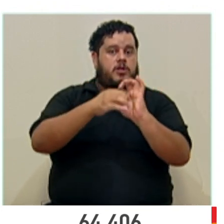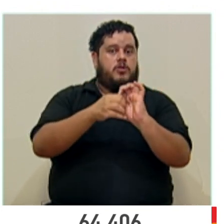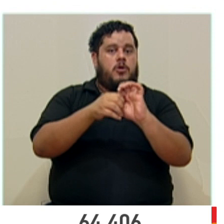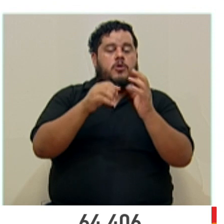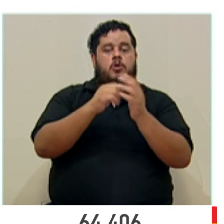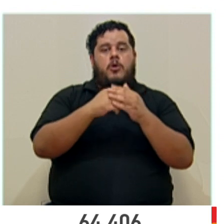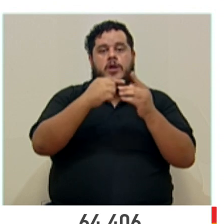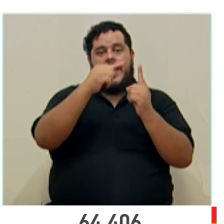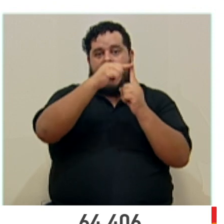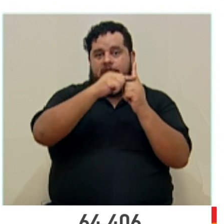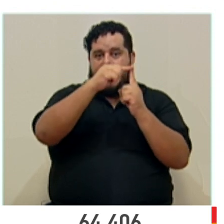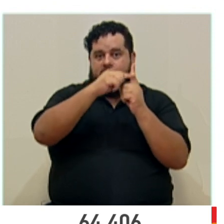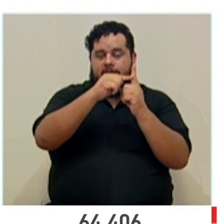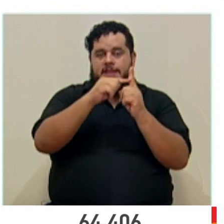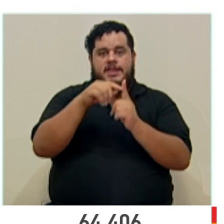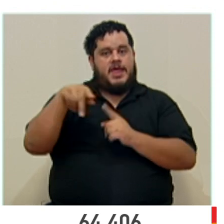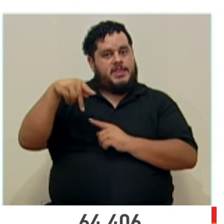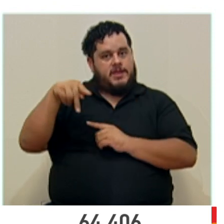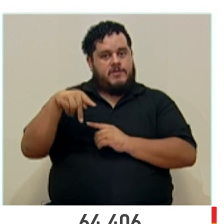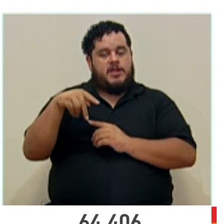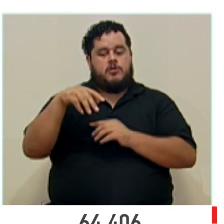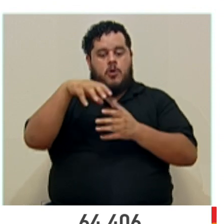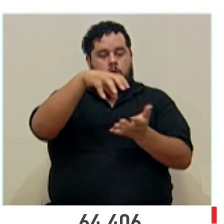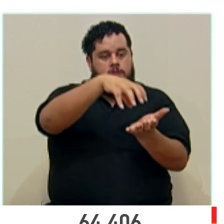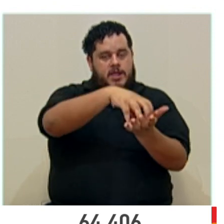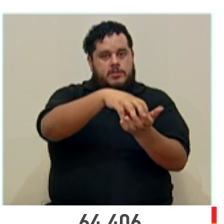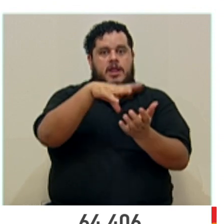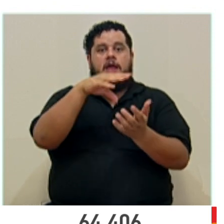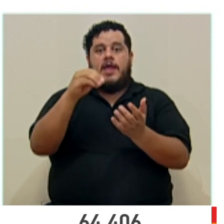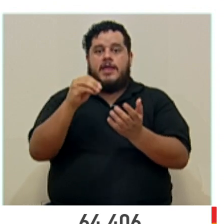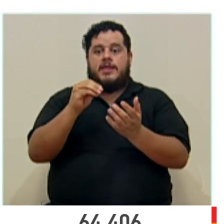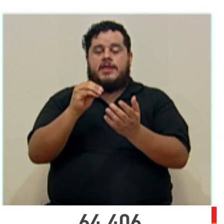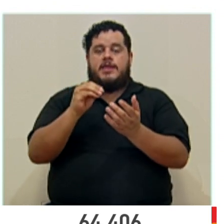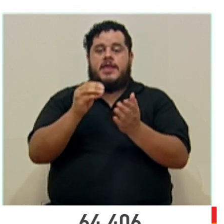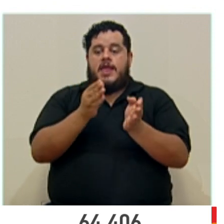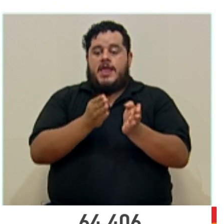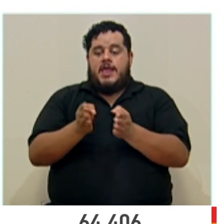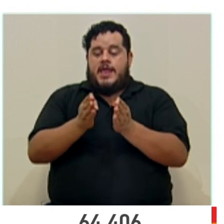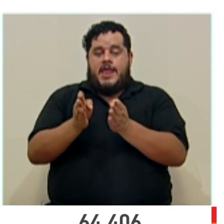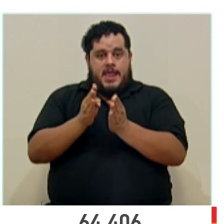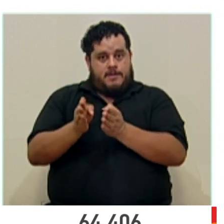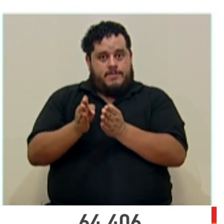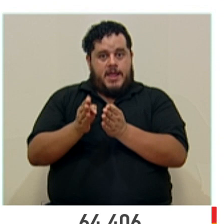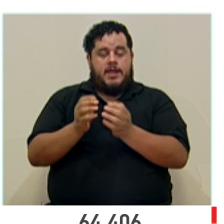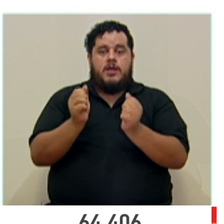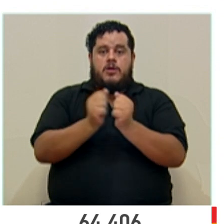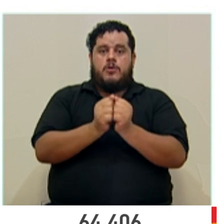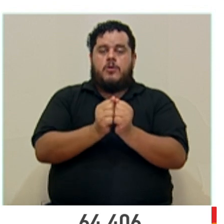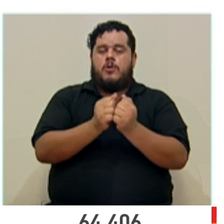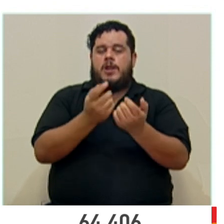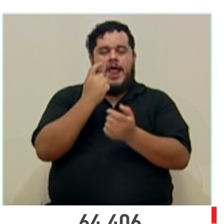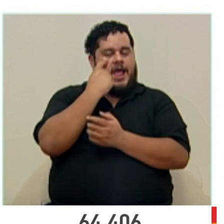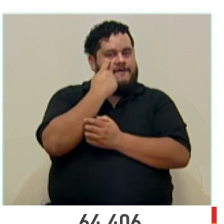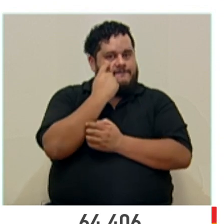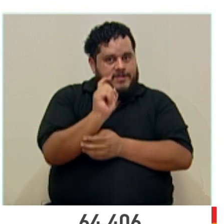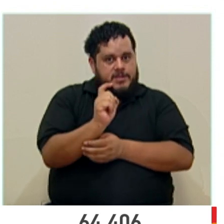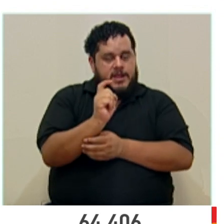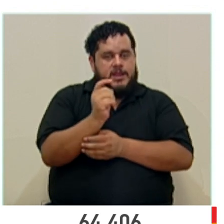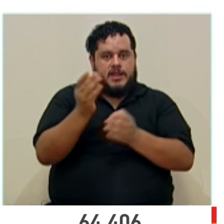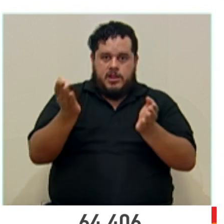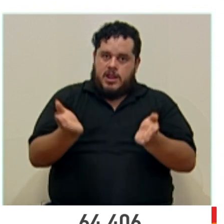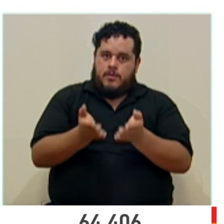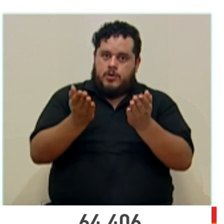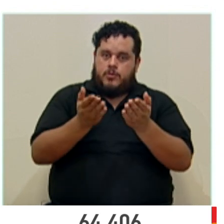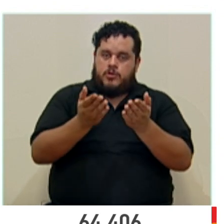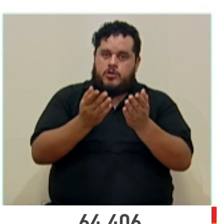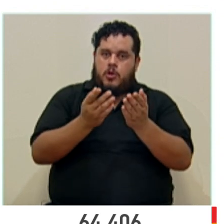de riesgo cantonal, con el porcentaje de implementación del plan y por supuesto con la fiscalización, la promoción